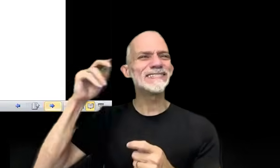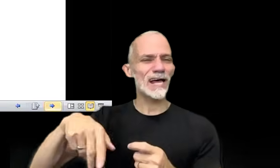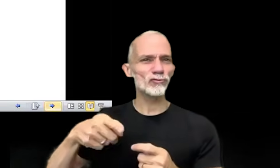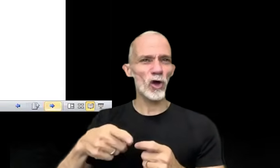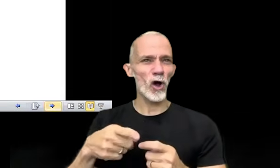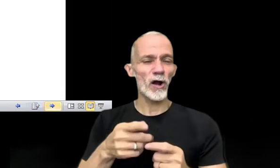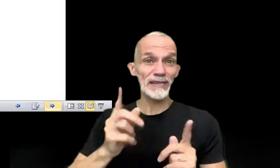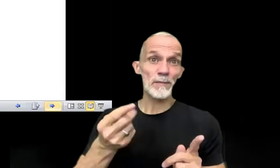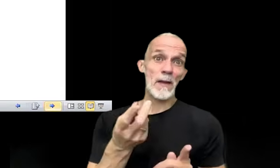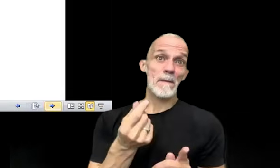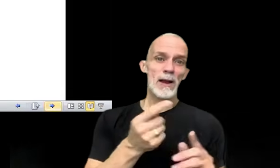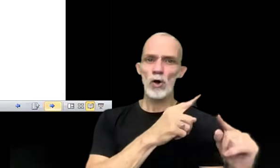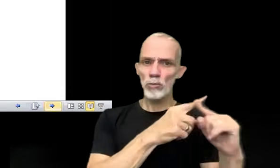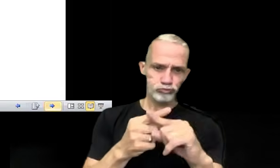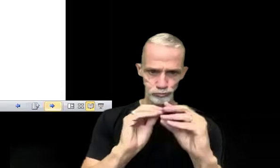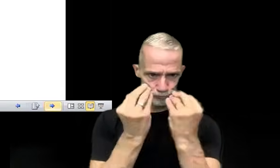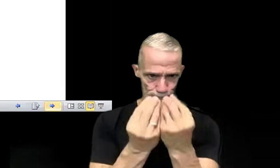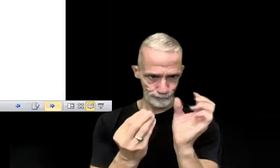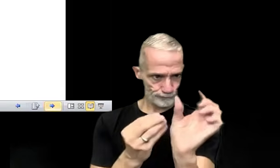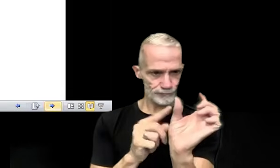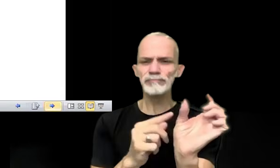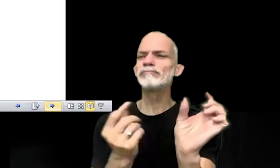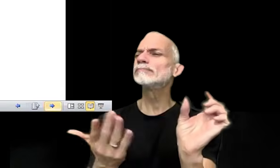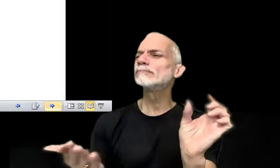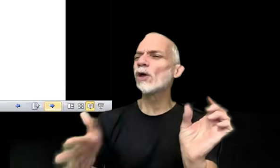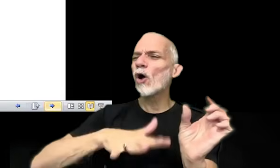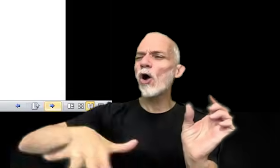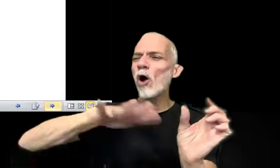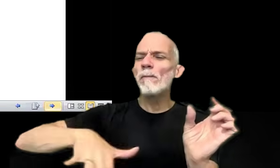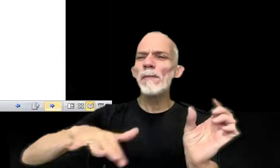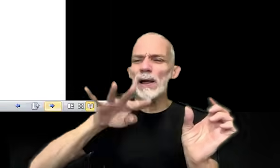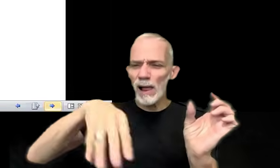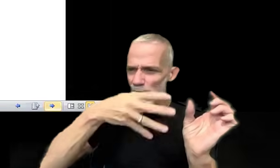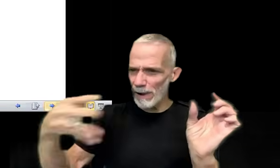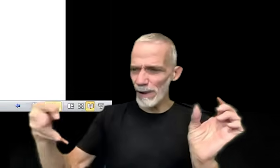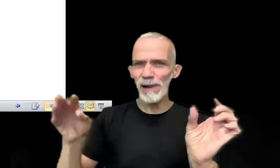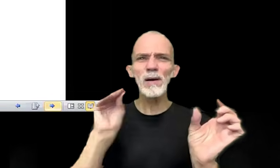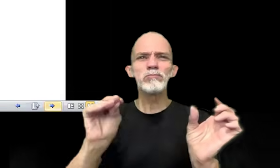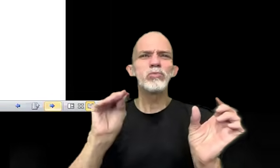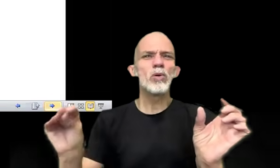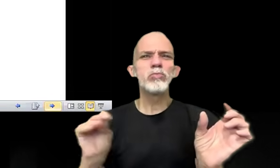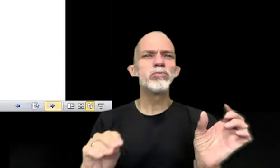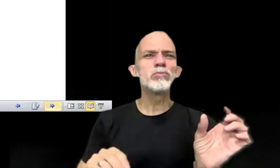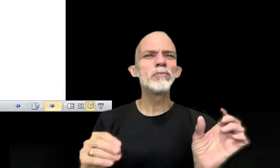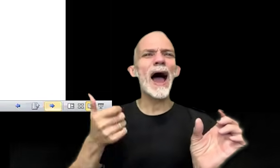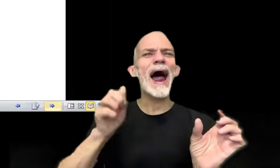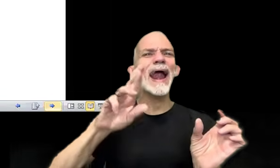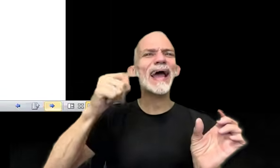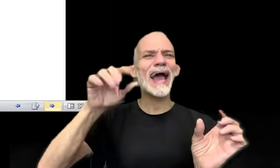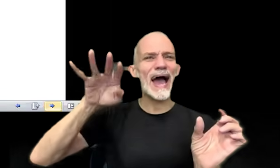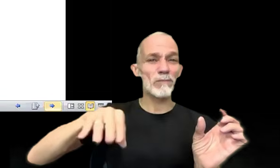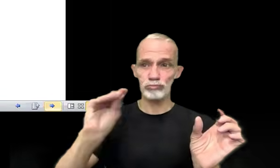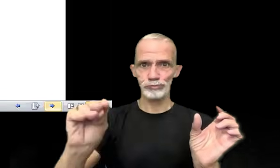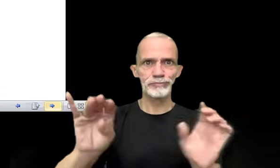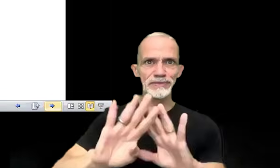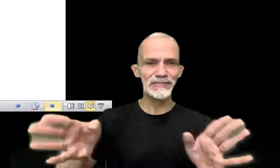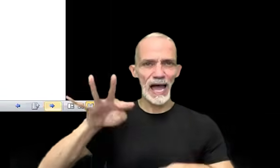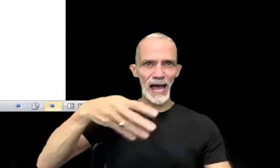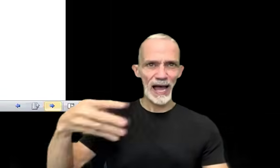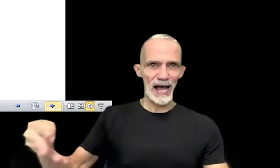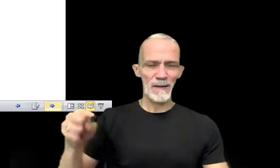acumulada y el valor que resulte se comparará con el valor de tabla que publica ARCA,